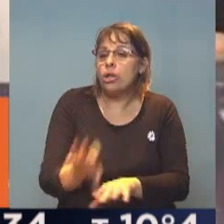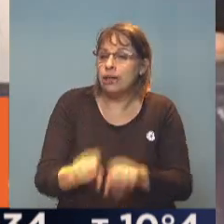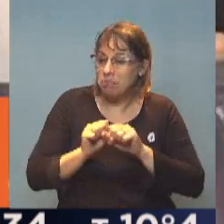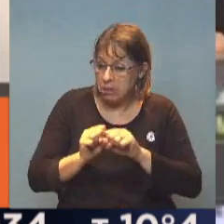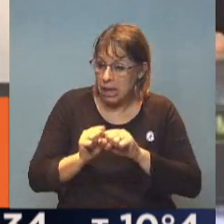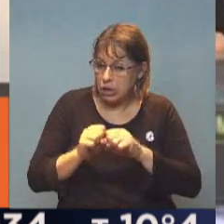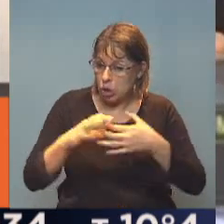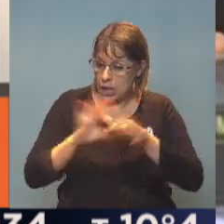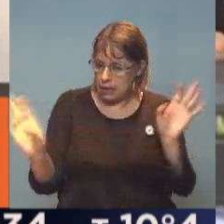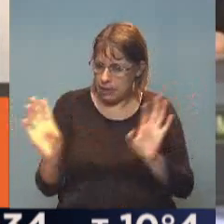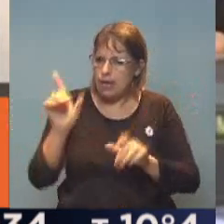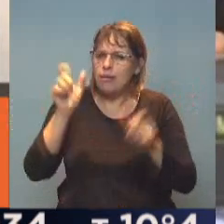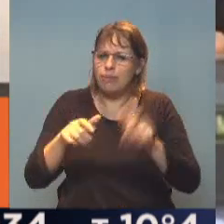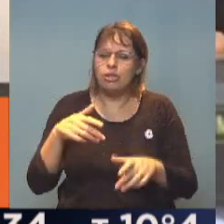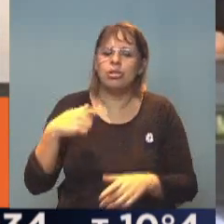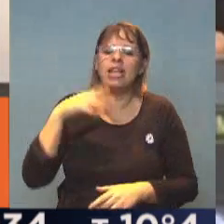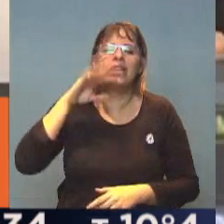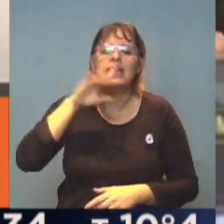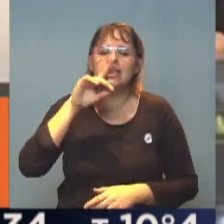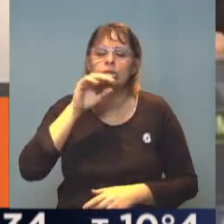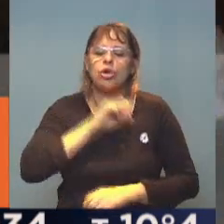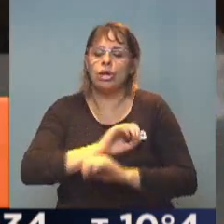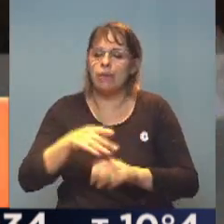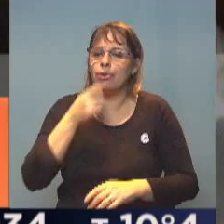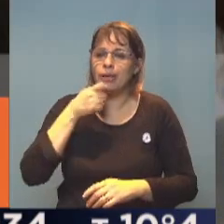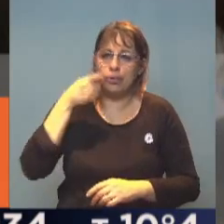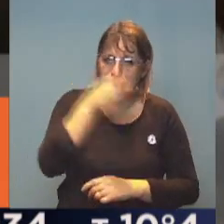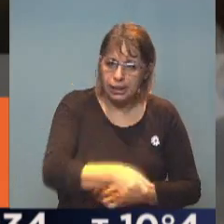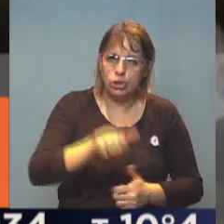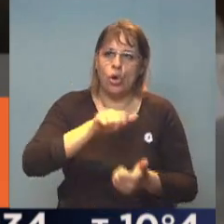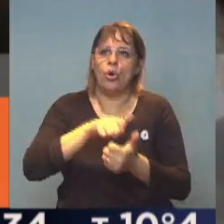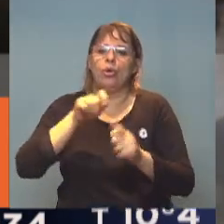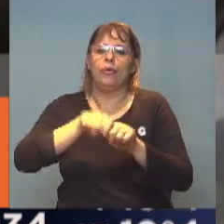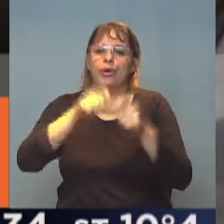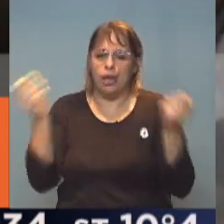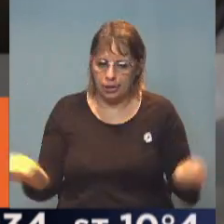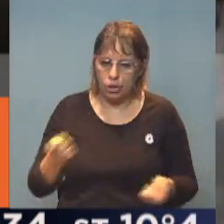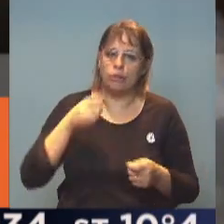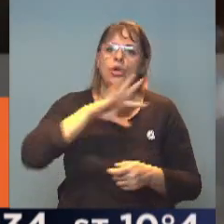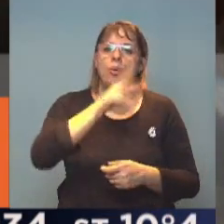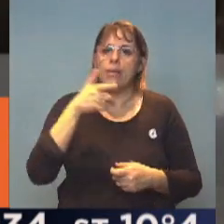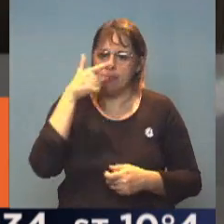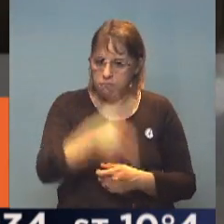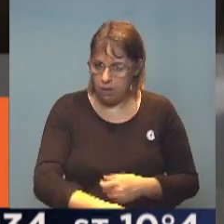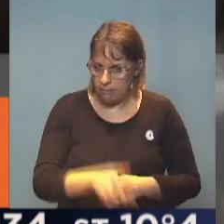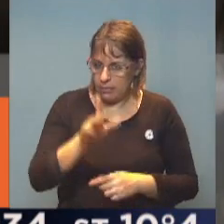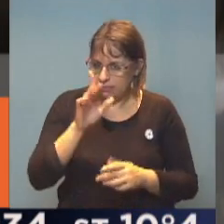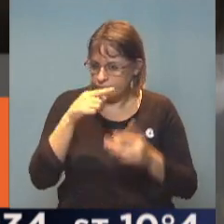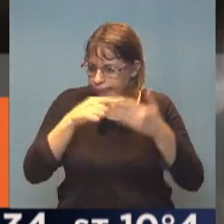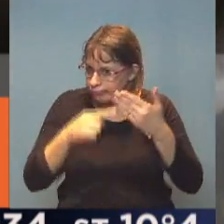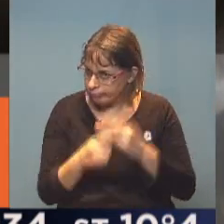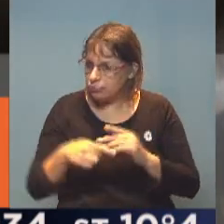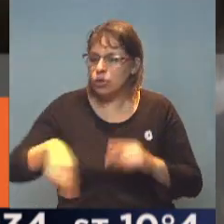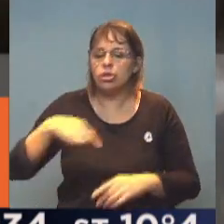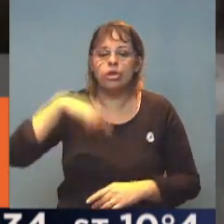cometieron delitos graves por ejemplo homicidios agravados de violaciones de robos con armas en todos estos casos nosotros creemos